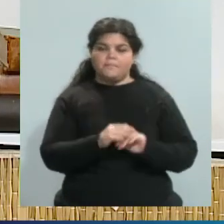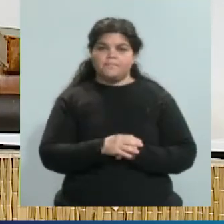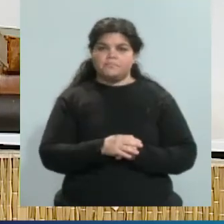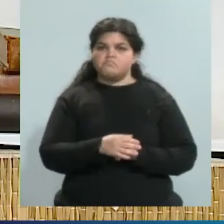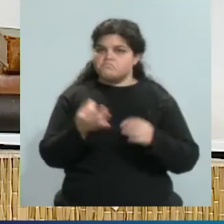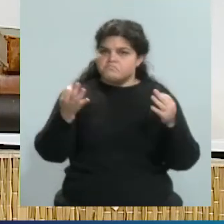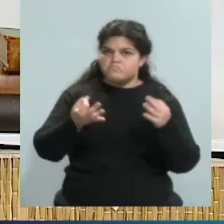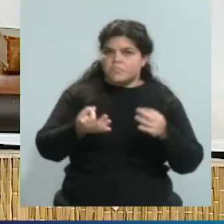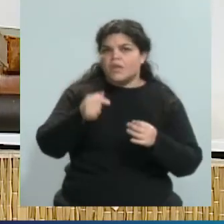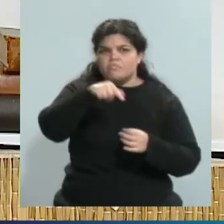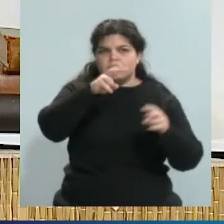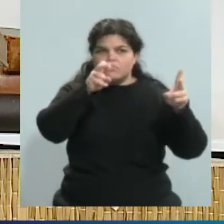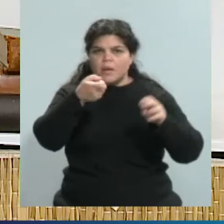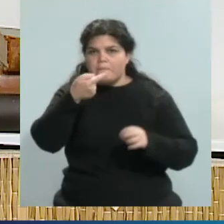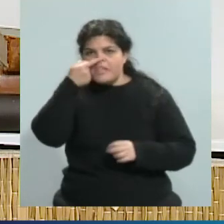interesante,